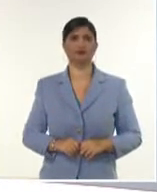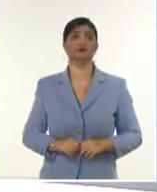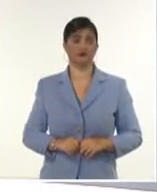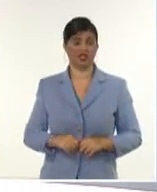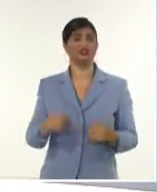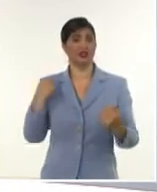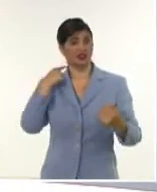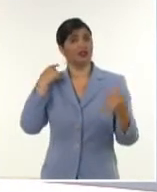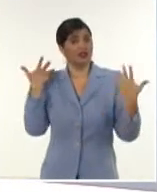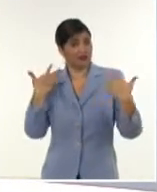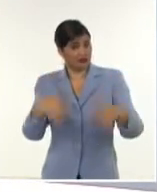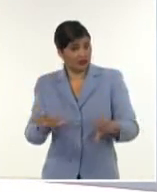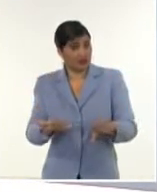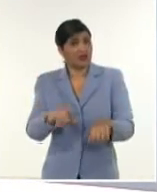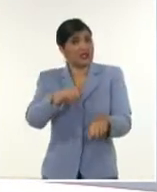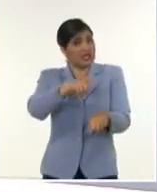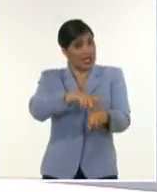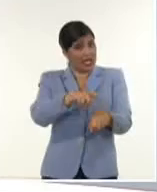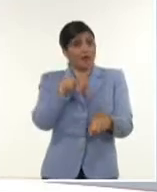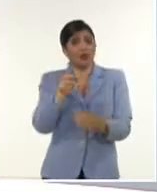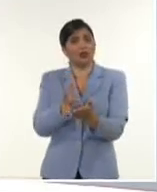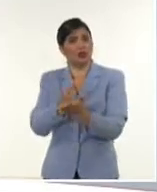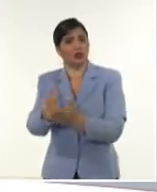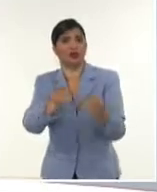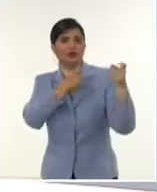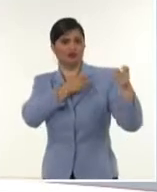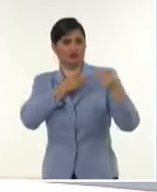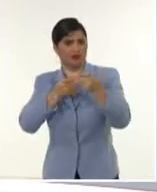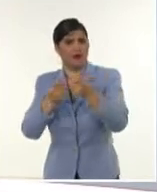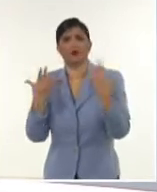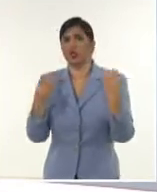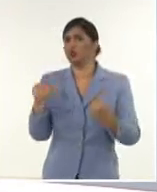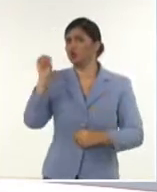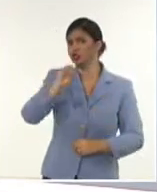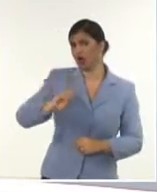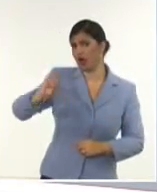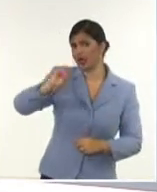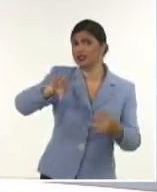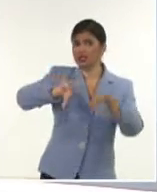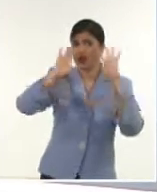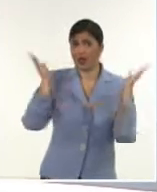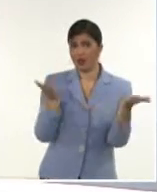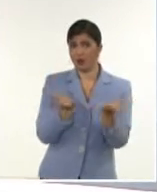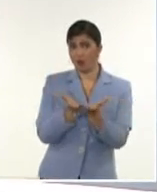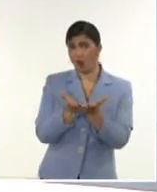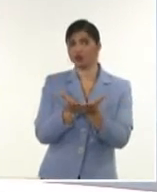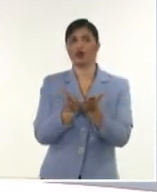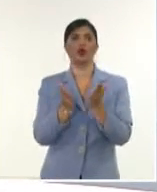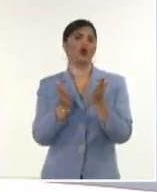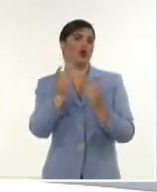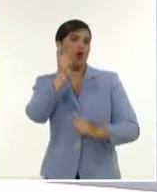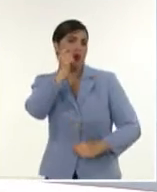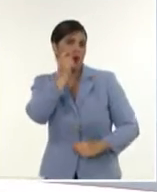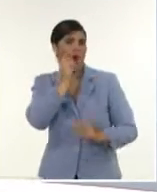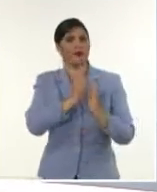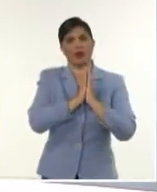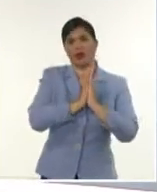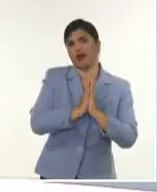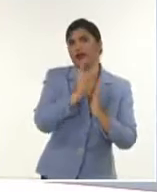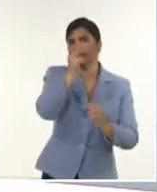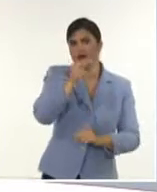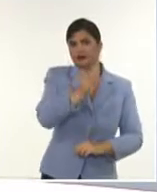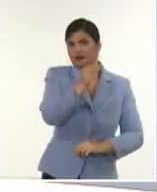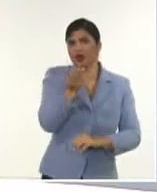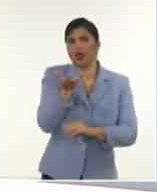en Gaza o catalogar la situación de humanitariamente horrible, a decir que la respuesta defensiva ha sido exagerada, que fue